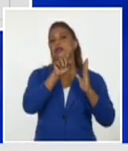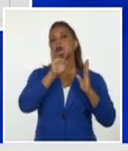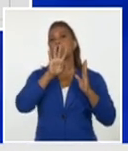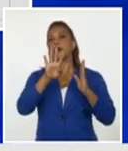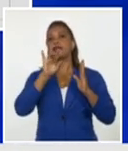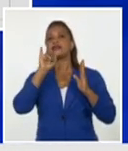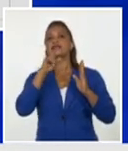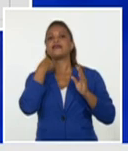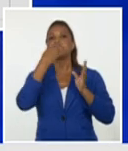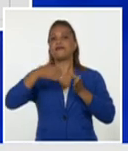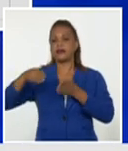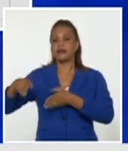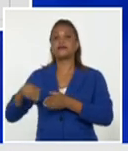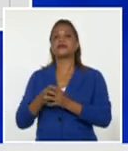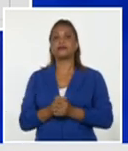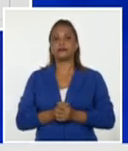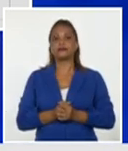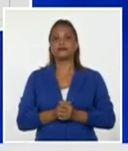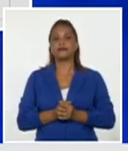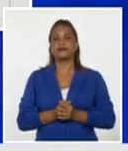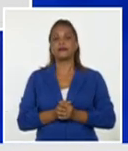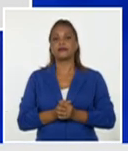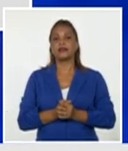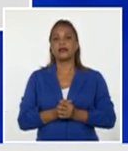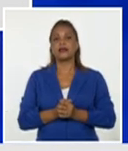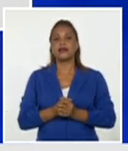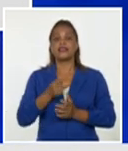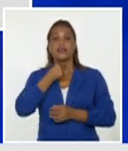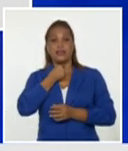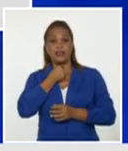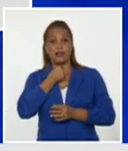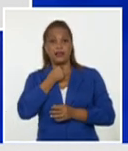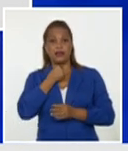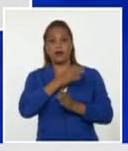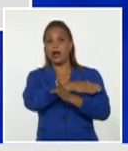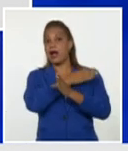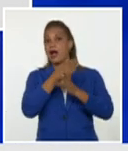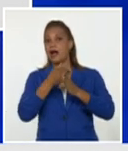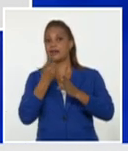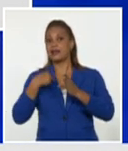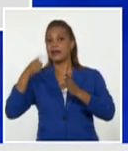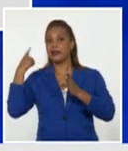fallecidos. Desde el mes de enero hasta el día de ayer,